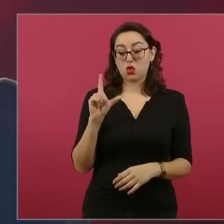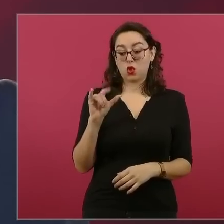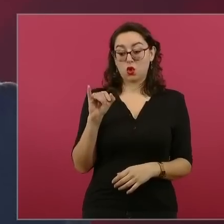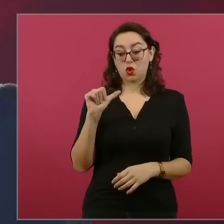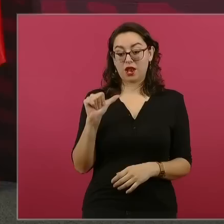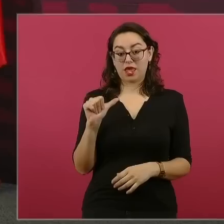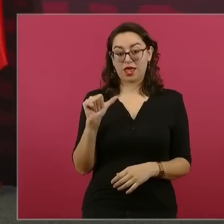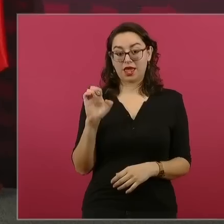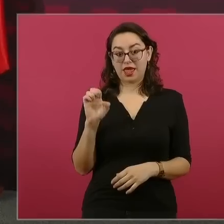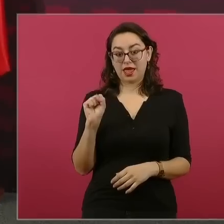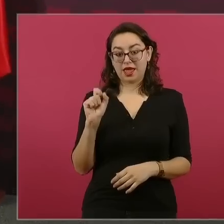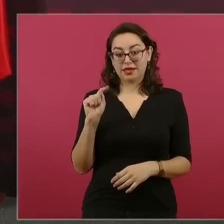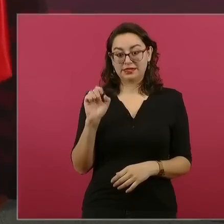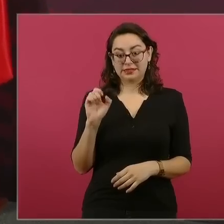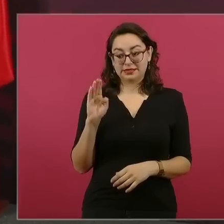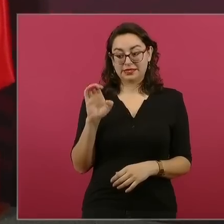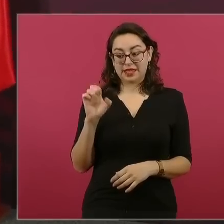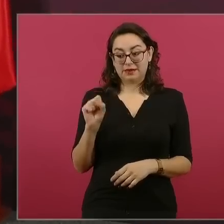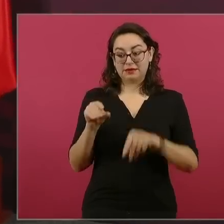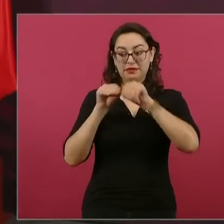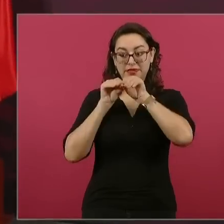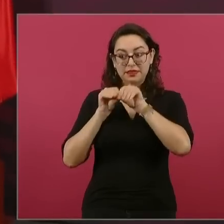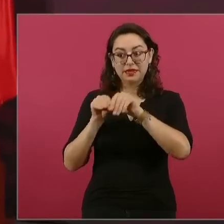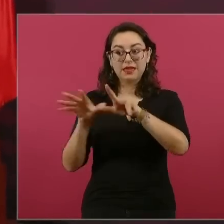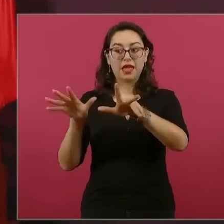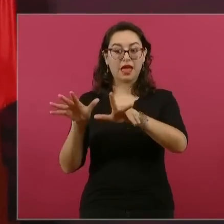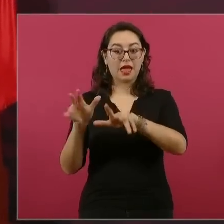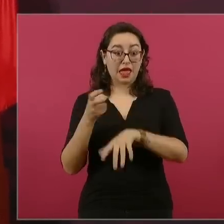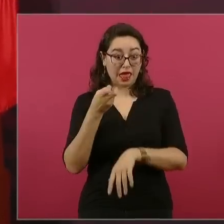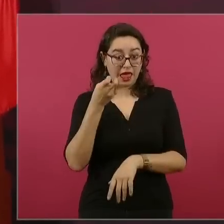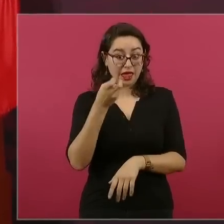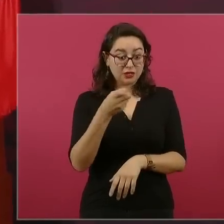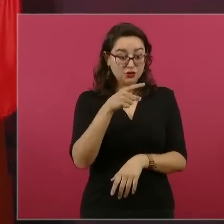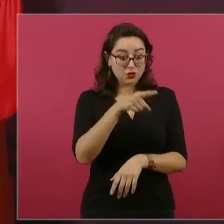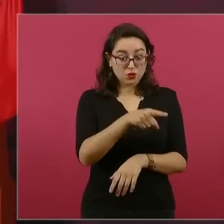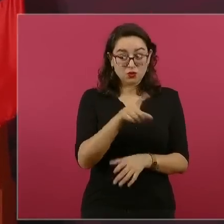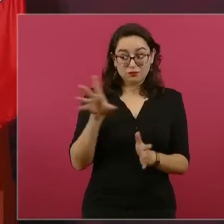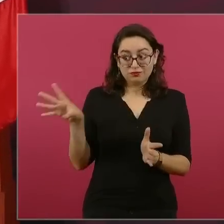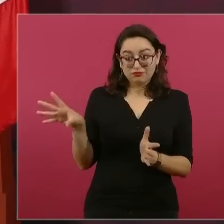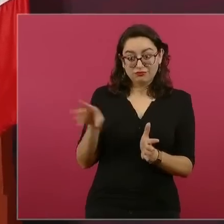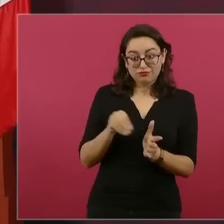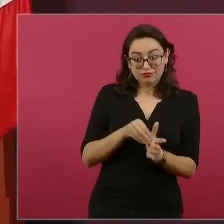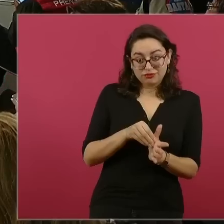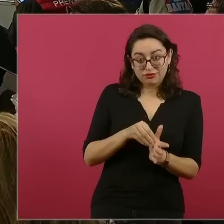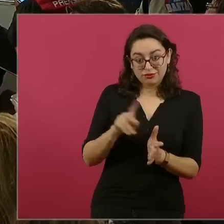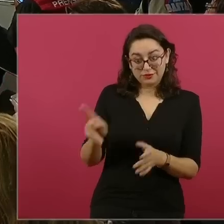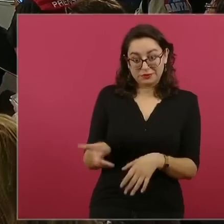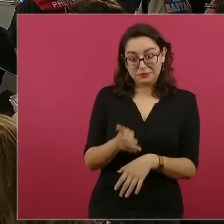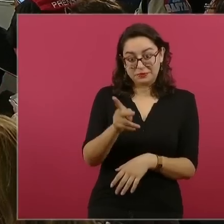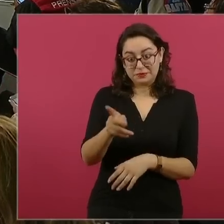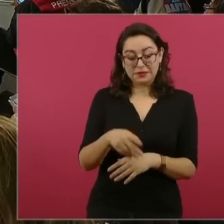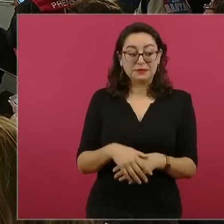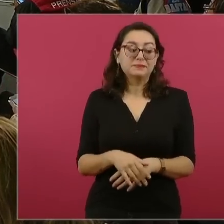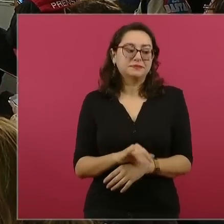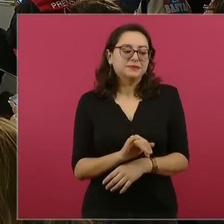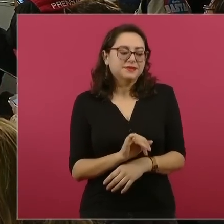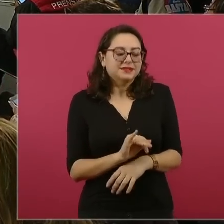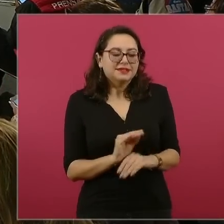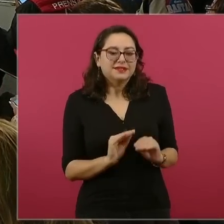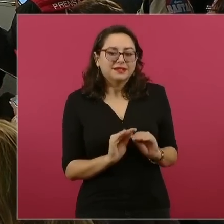¿Te muestro lo que dio a conocer Dolia? Claro. Bueno, Dolia siempre ha sido crítica. A ver, ponme el Twitter de